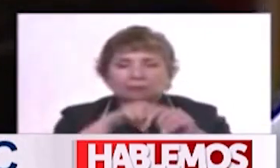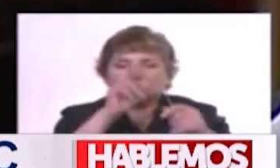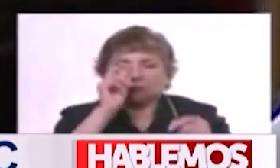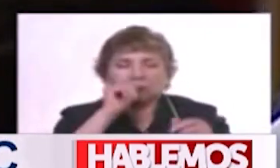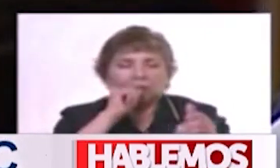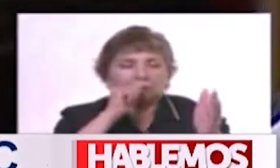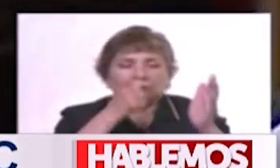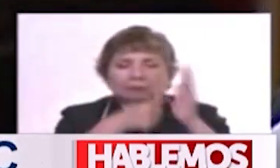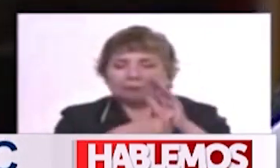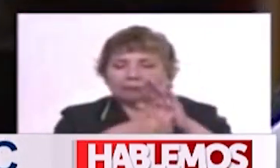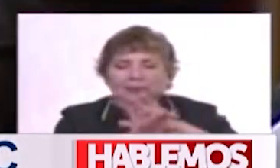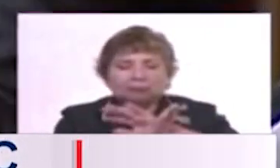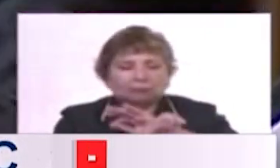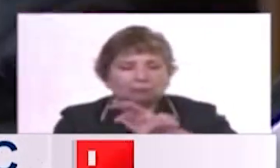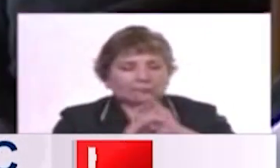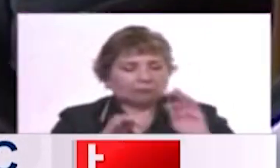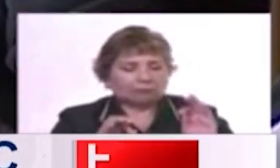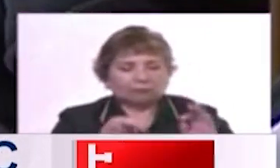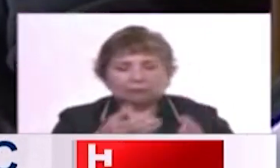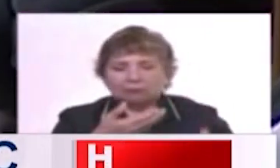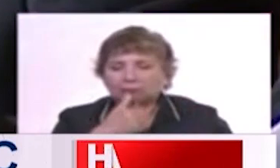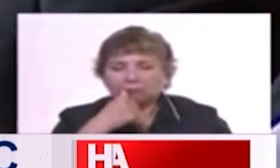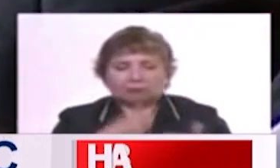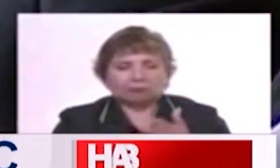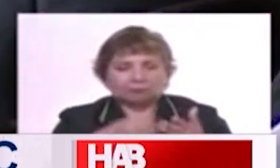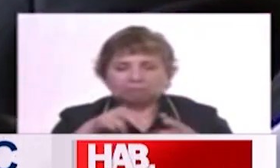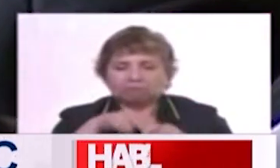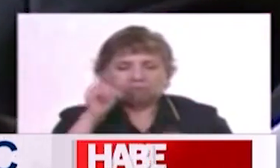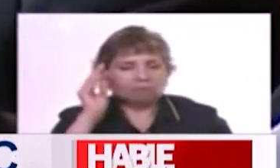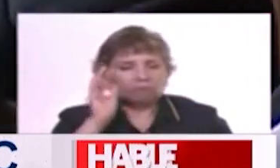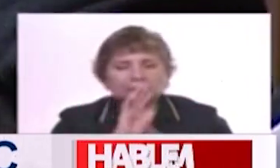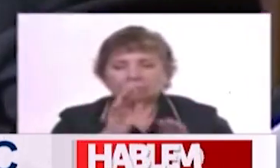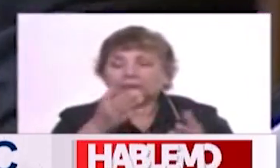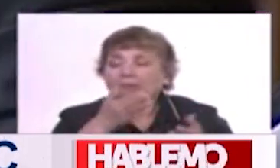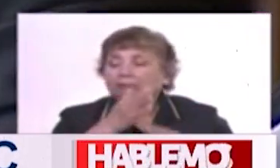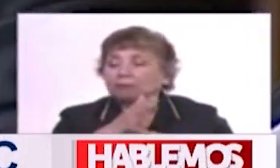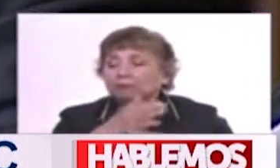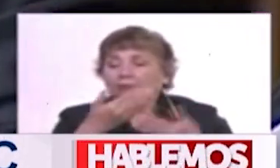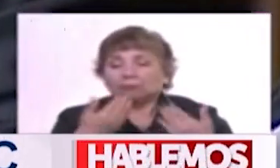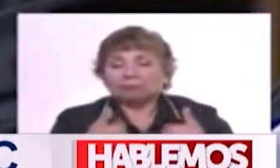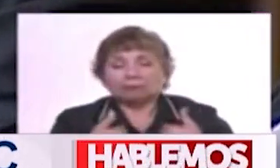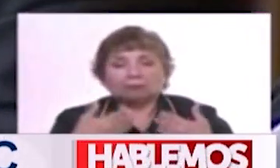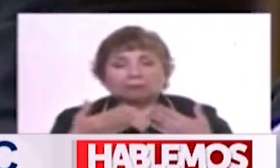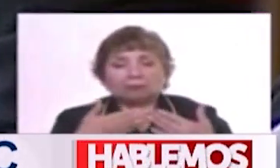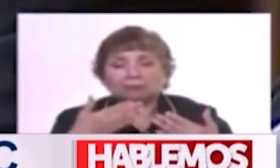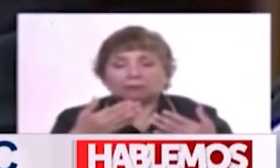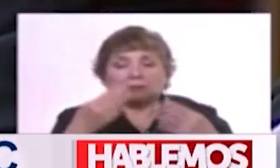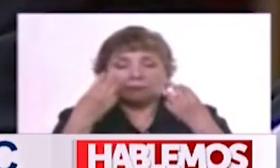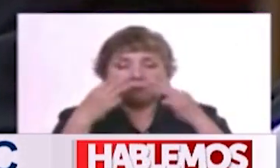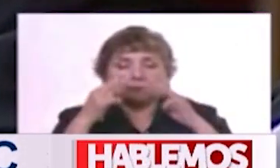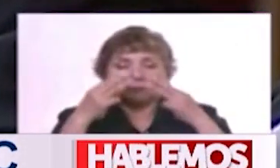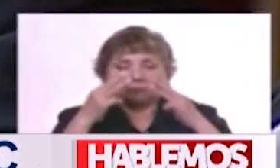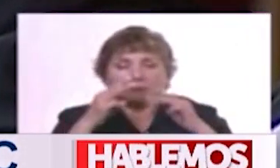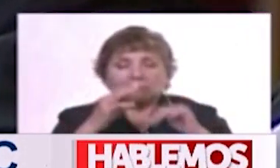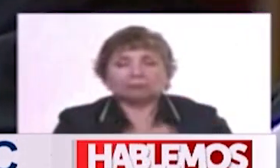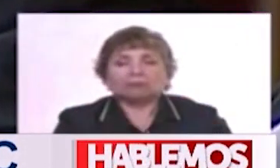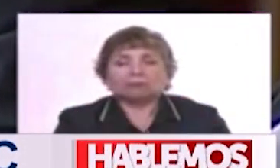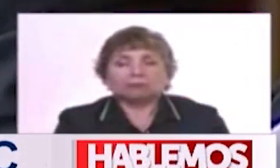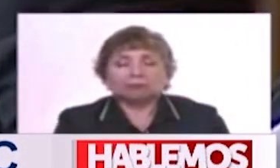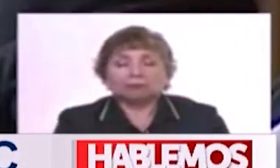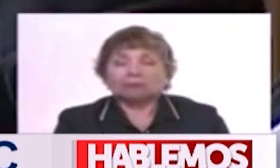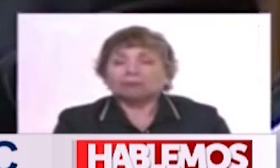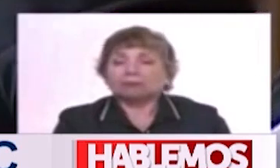de Estado que han llegado para dar cuenta de la o dar información sobre la denuncia constitucional que